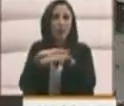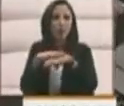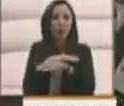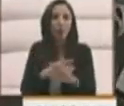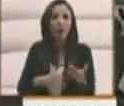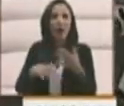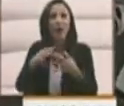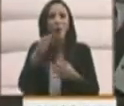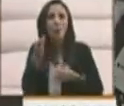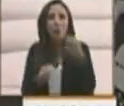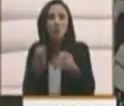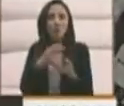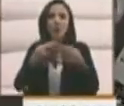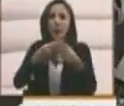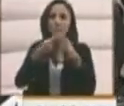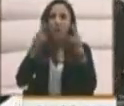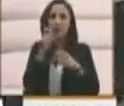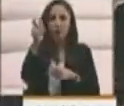y Justicia, y hubo